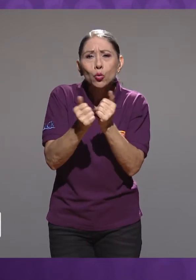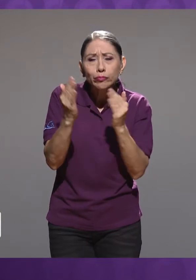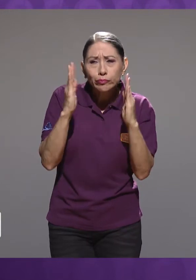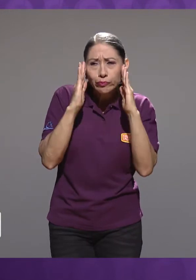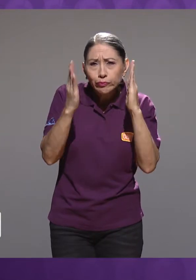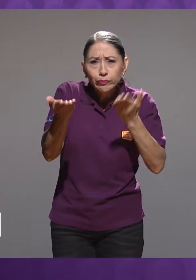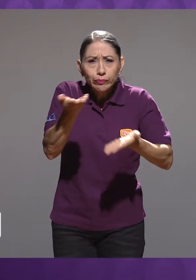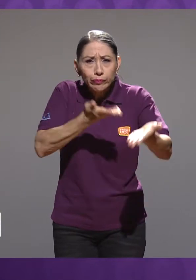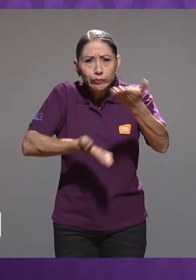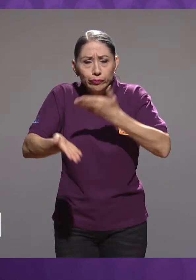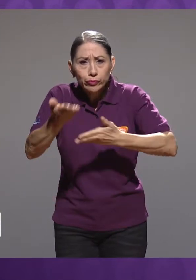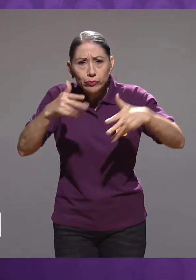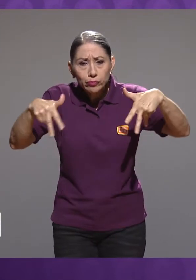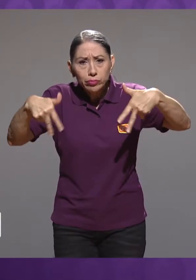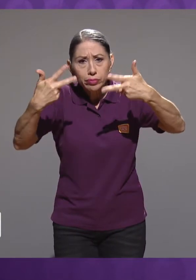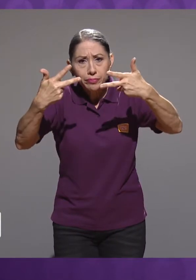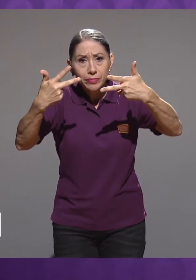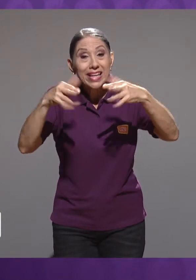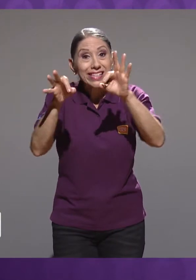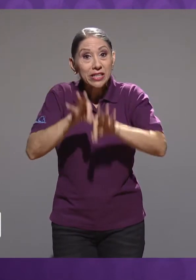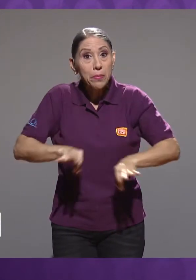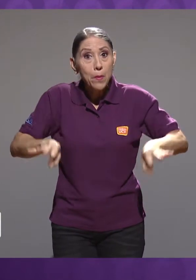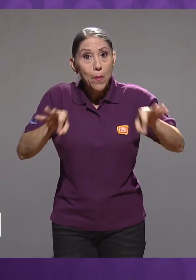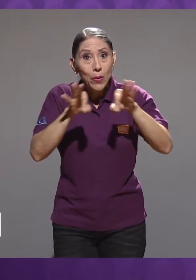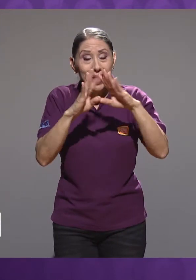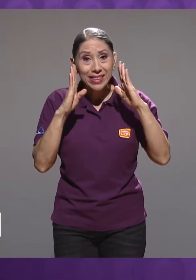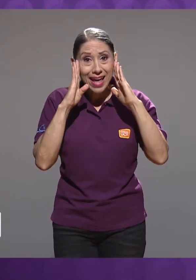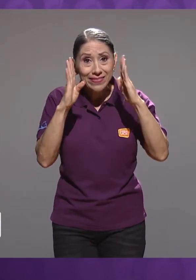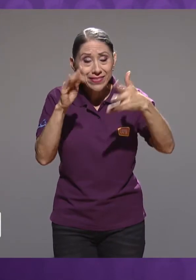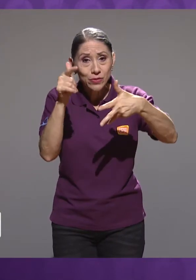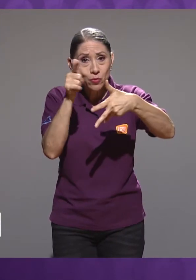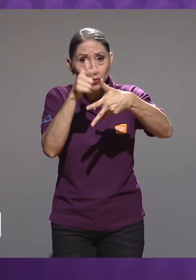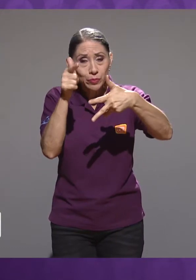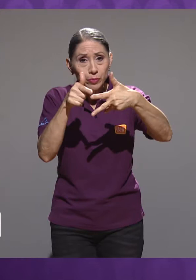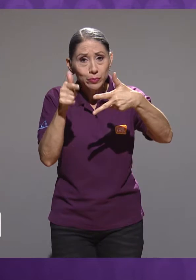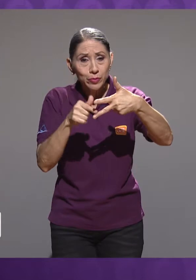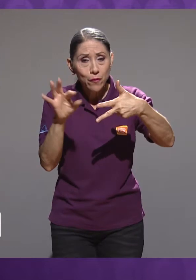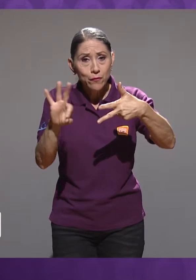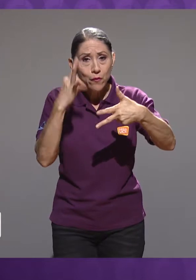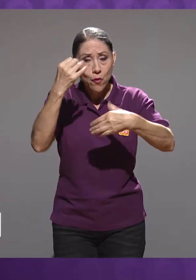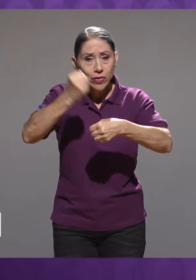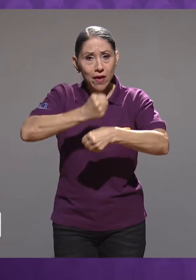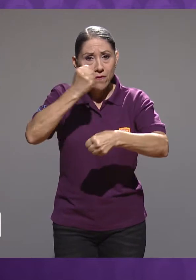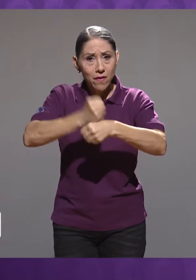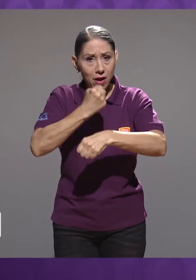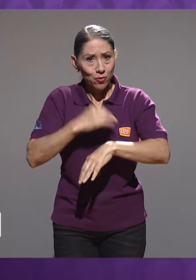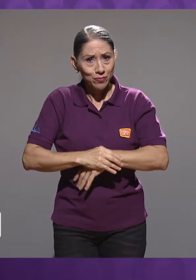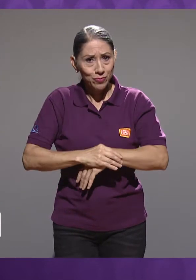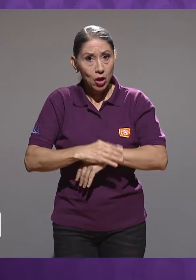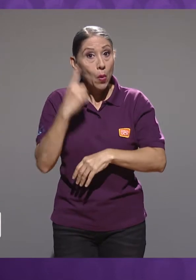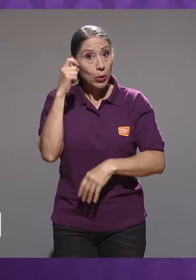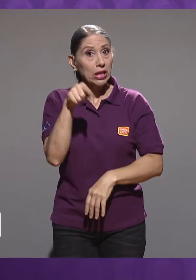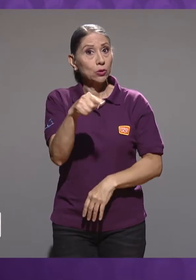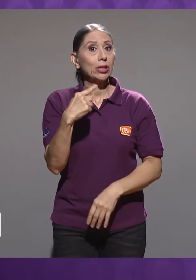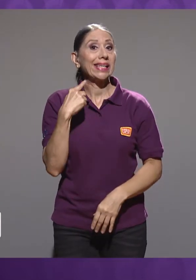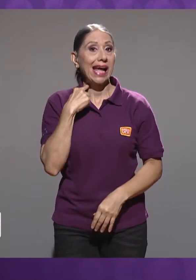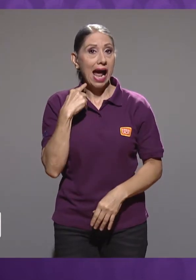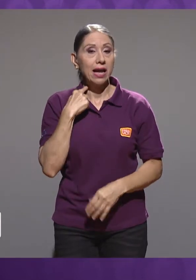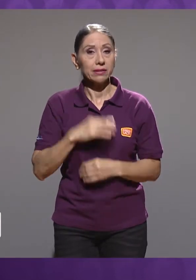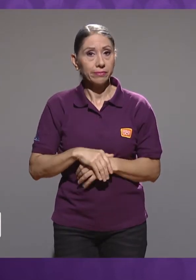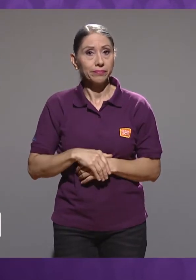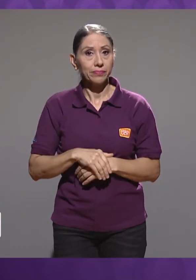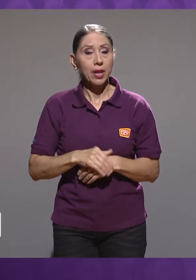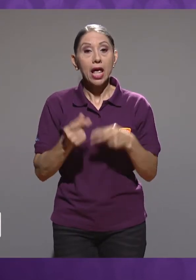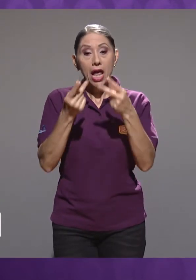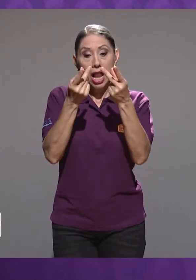Es importante que le pongamos atención a esas modalidades de trabajo porque resultan caras